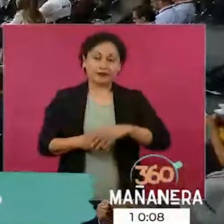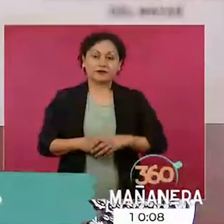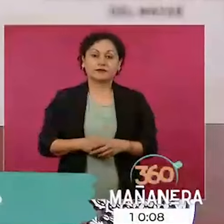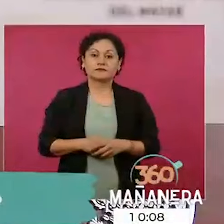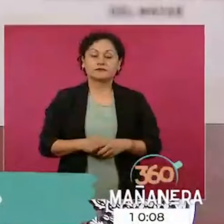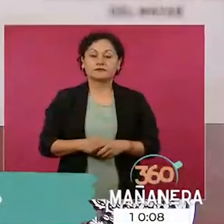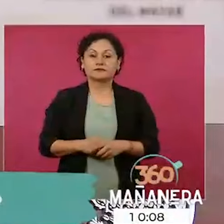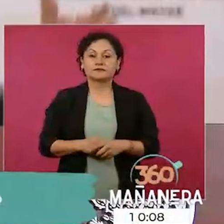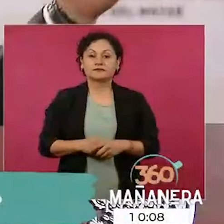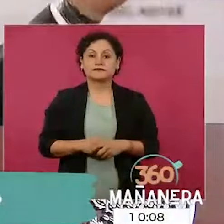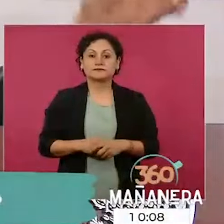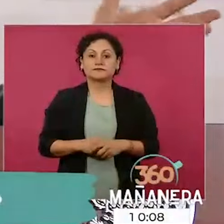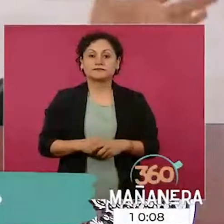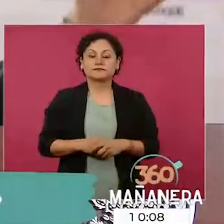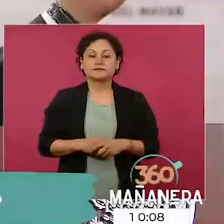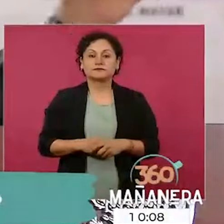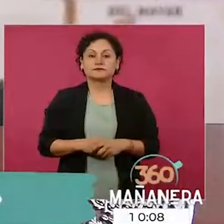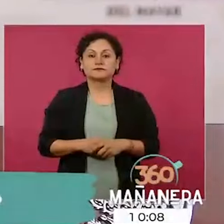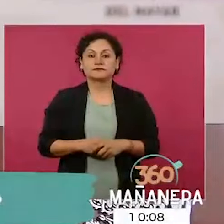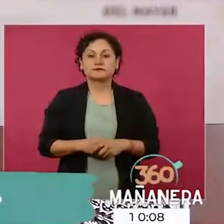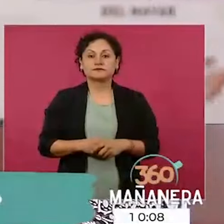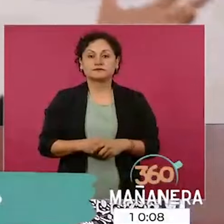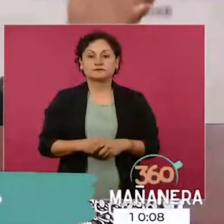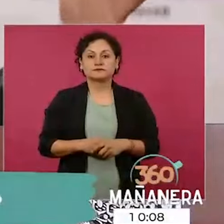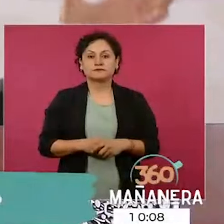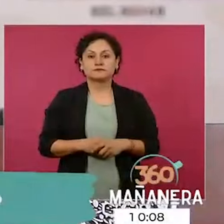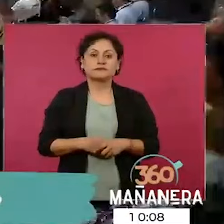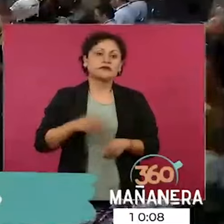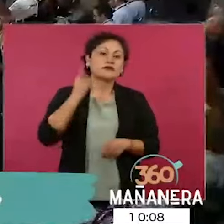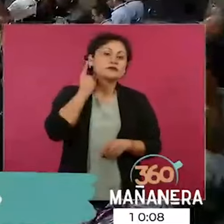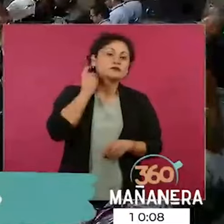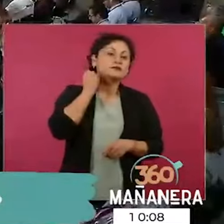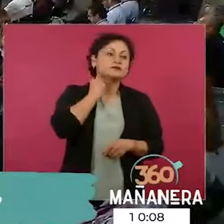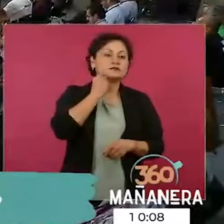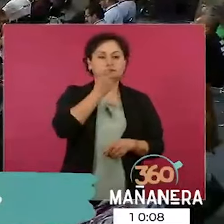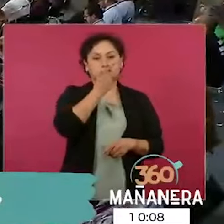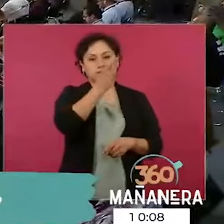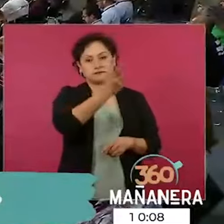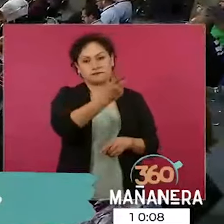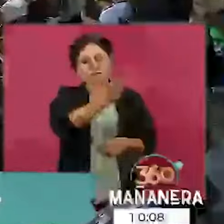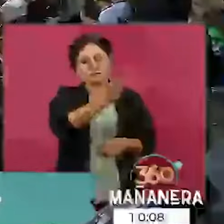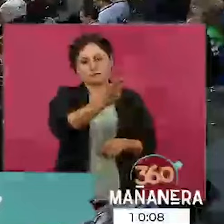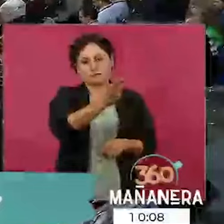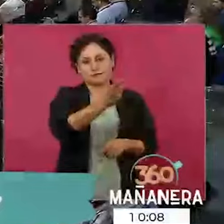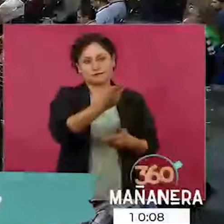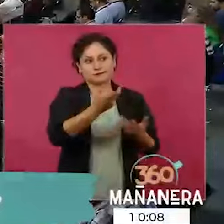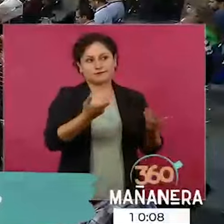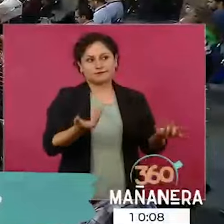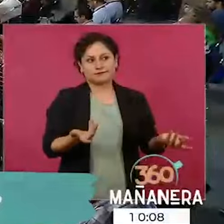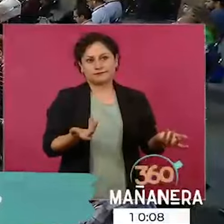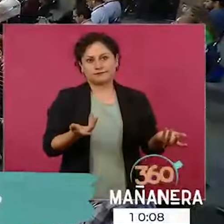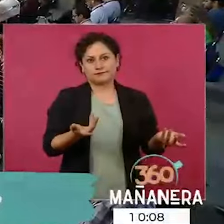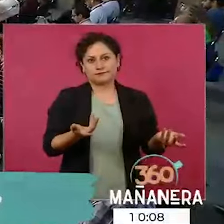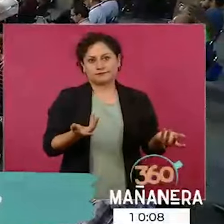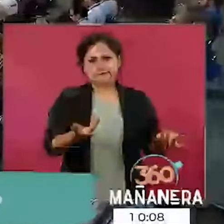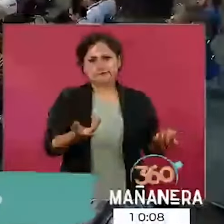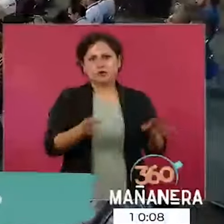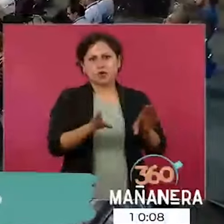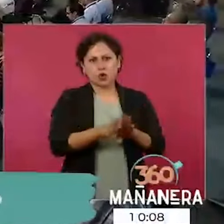ecoso le dijeron que cómo iba a permitir que expropiar